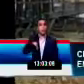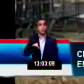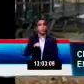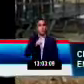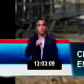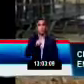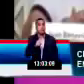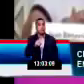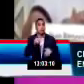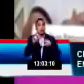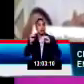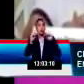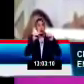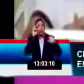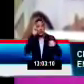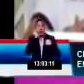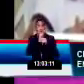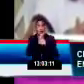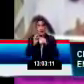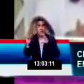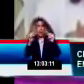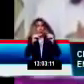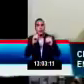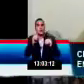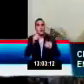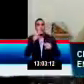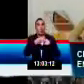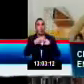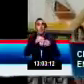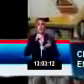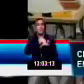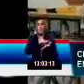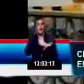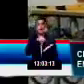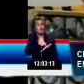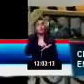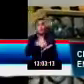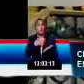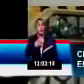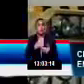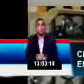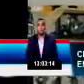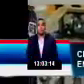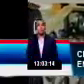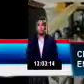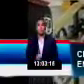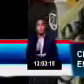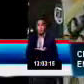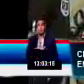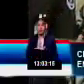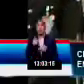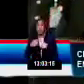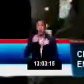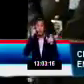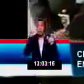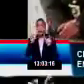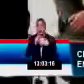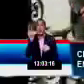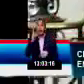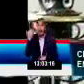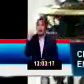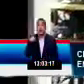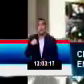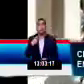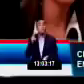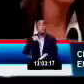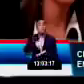son mencionados en un mensaje de texto que recibió la ministra de Gobierno María Paula Romo, según su versión ante Fiscalía el viernes